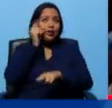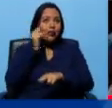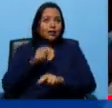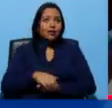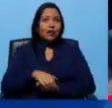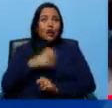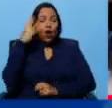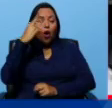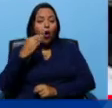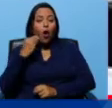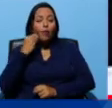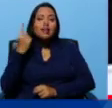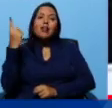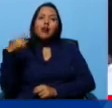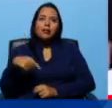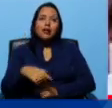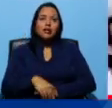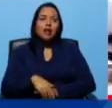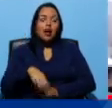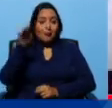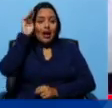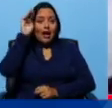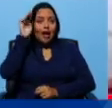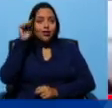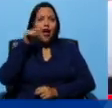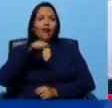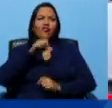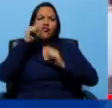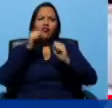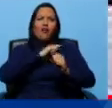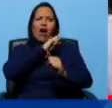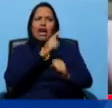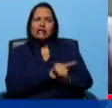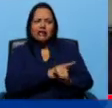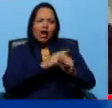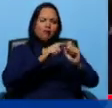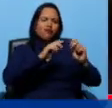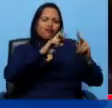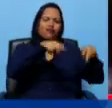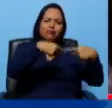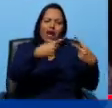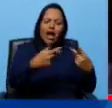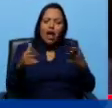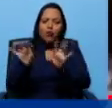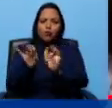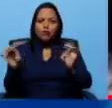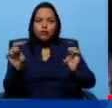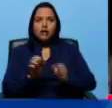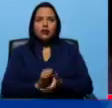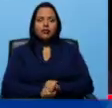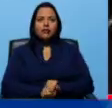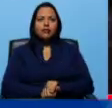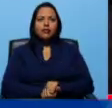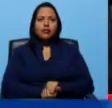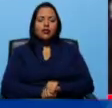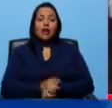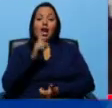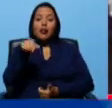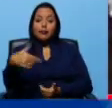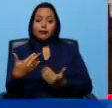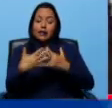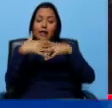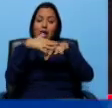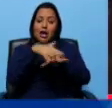nuestros jóvenes, pero también de nuestros docentes, esa fuerza renovadora por la educación, sobre todo de esa